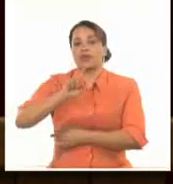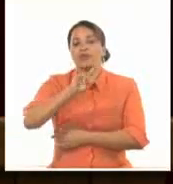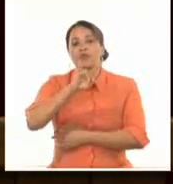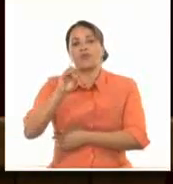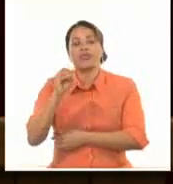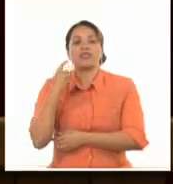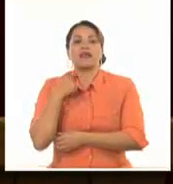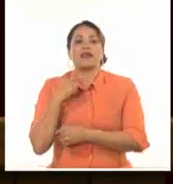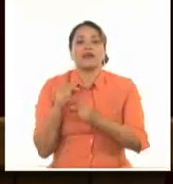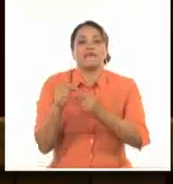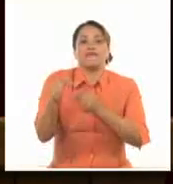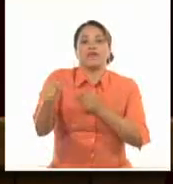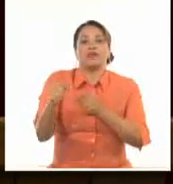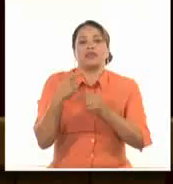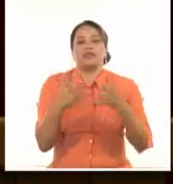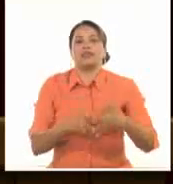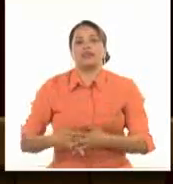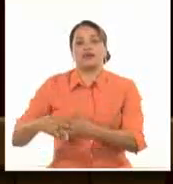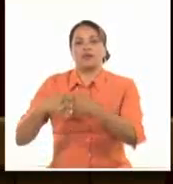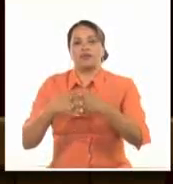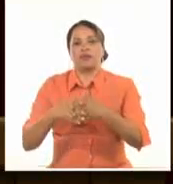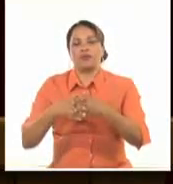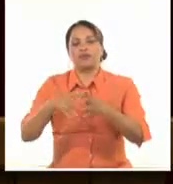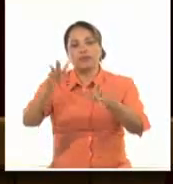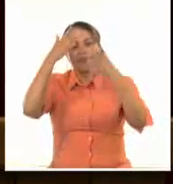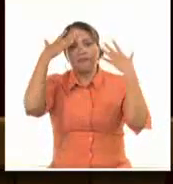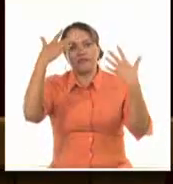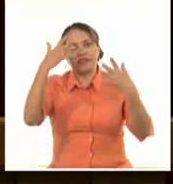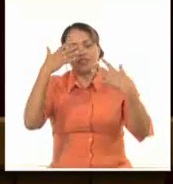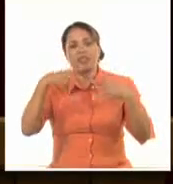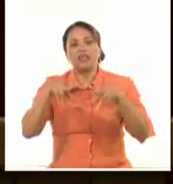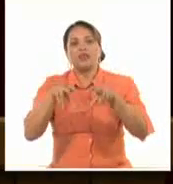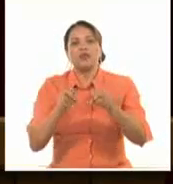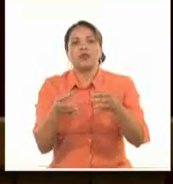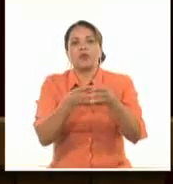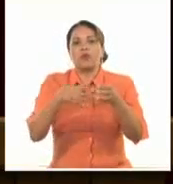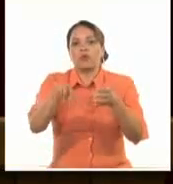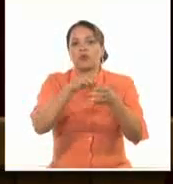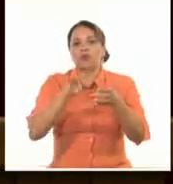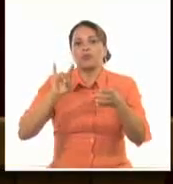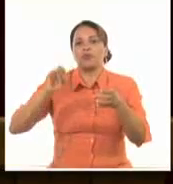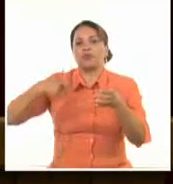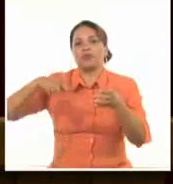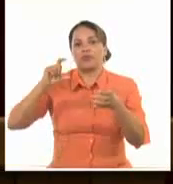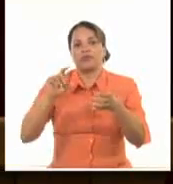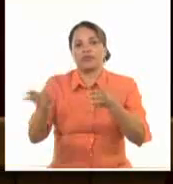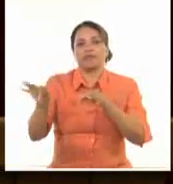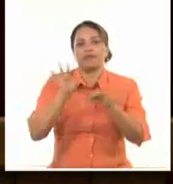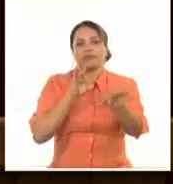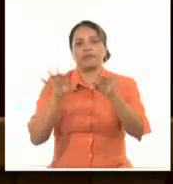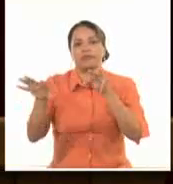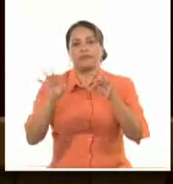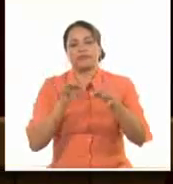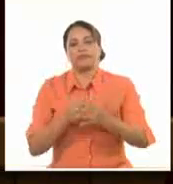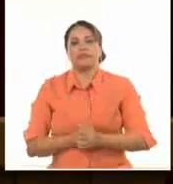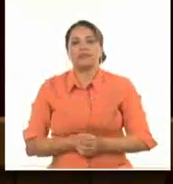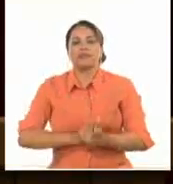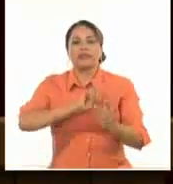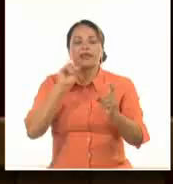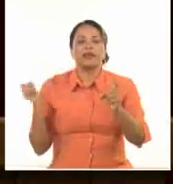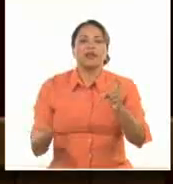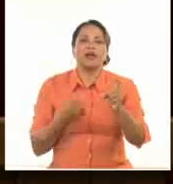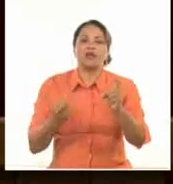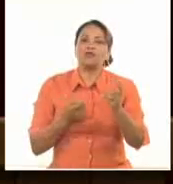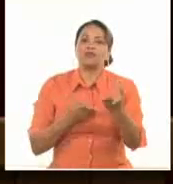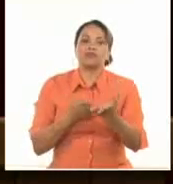del imperio. Felicidades al nuevo Buró de la Unión de Jóvenes Comunistas electo. Los desafíos siguen